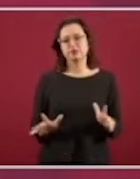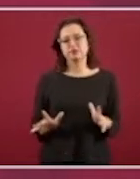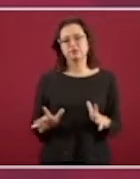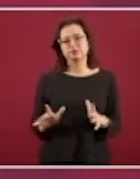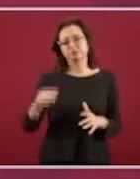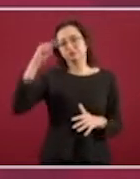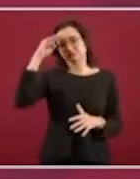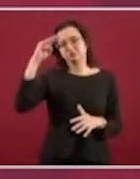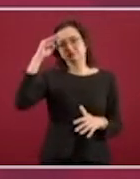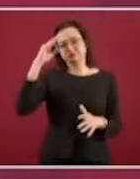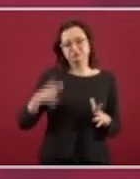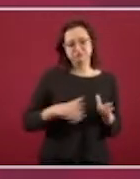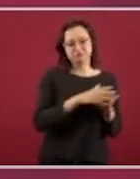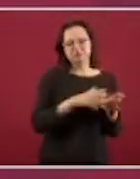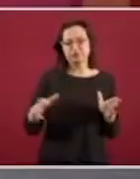marzo,